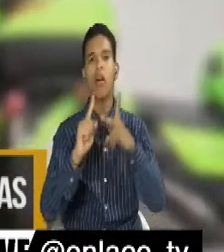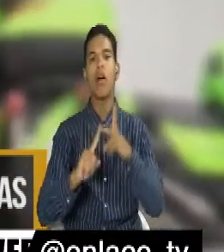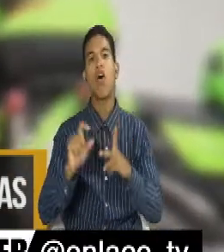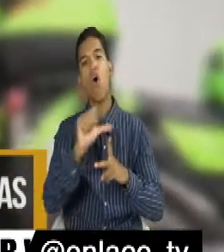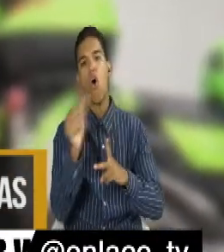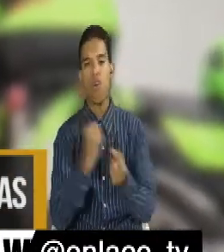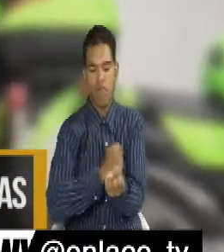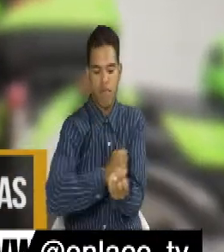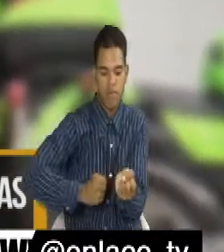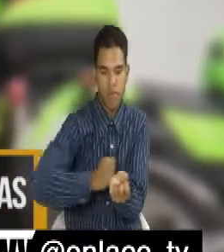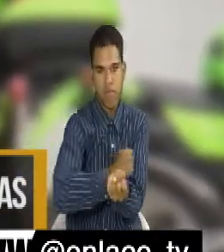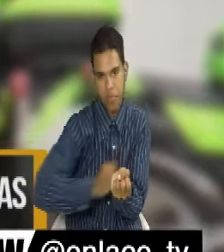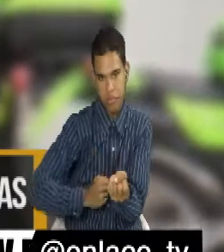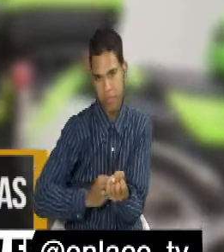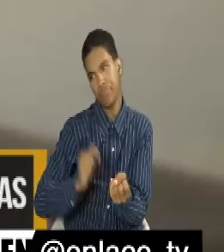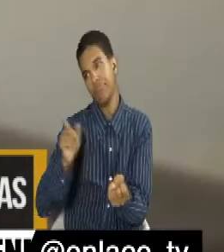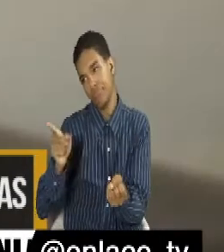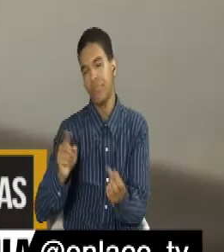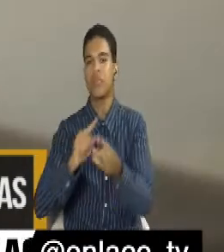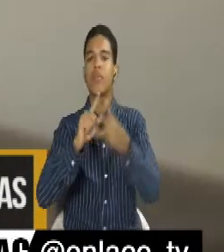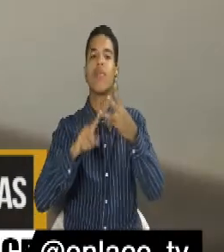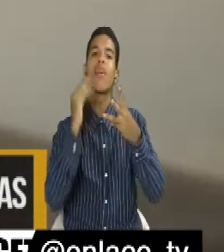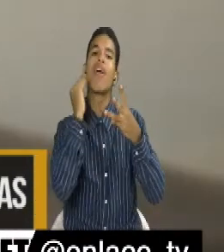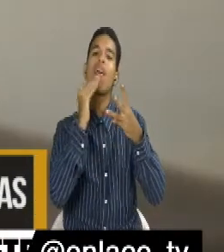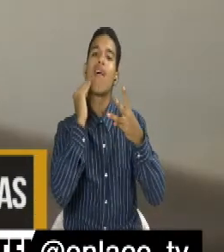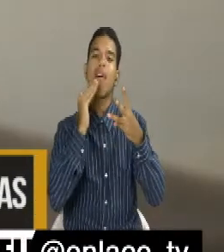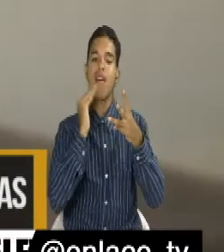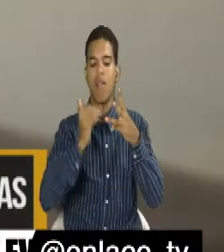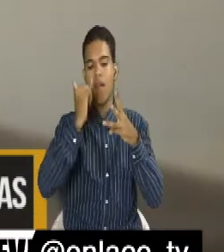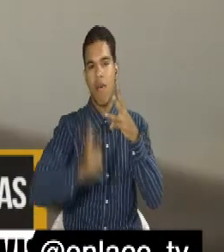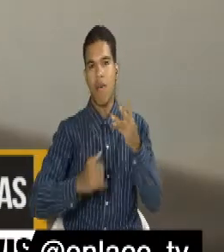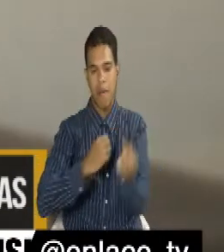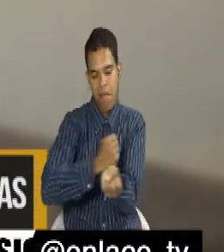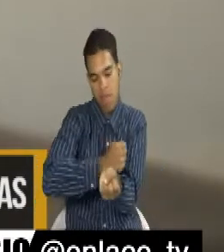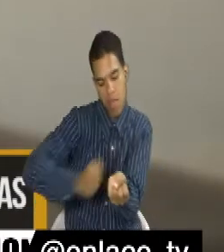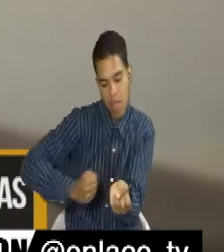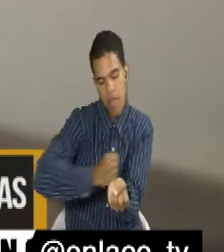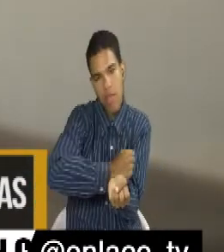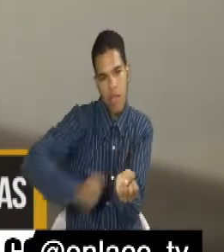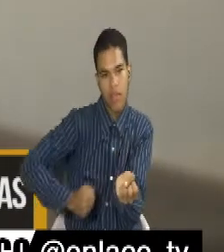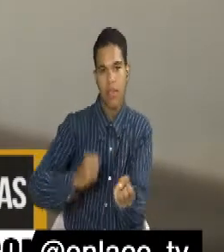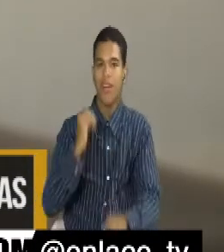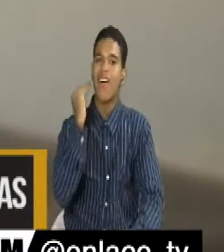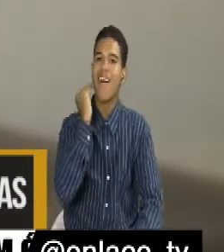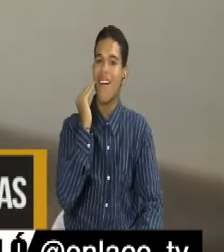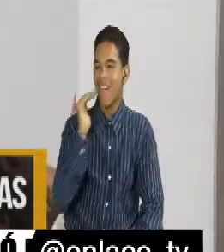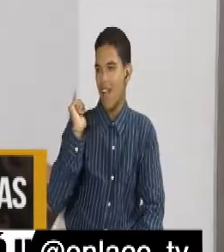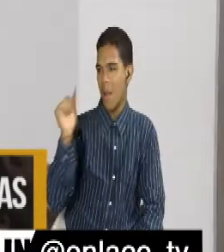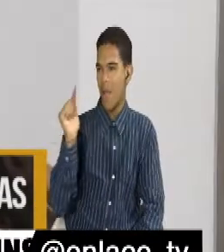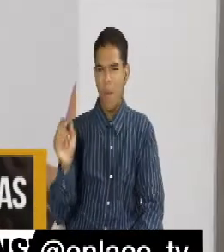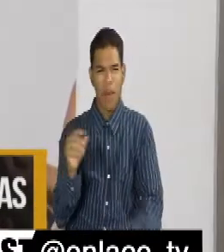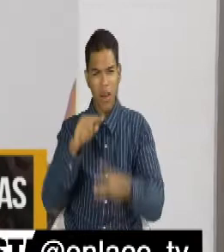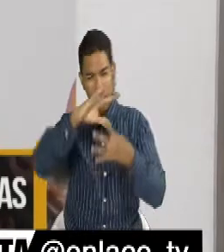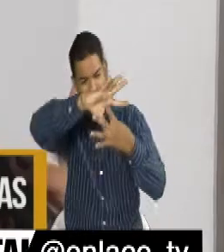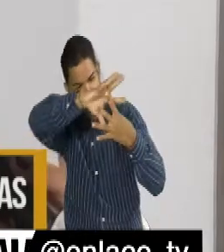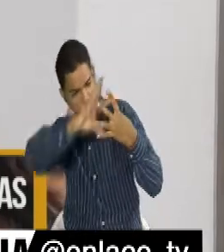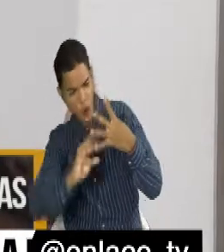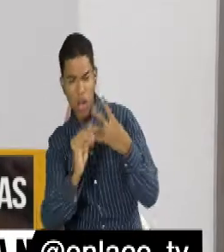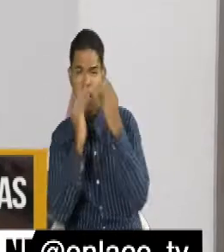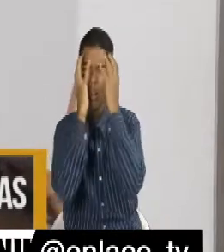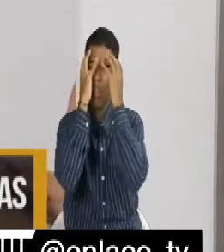y finalmente una muchacha que entra también por cortadas, autolesión también. Todos están con cuadro depresivo, casi no mantienen